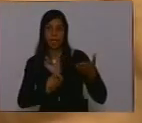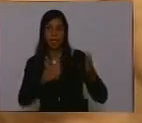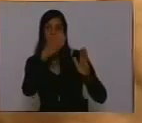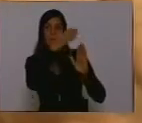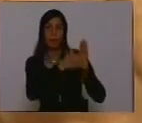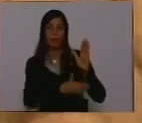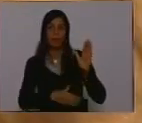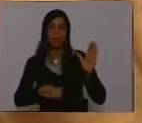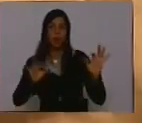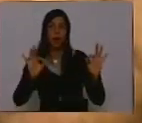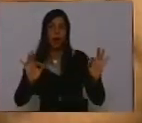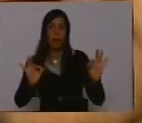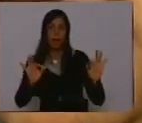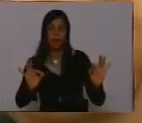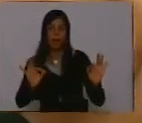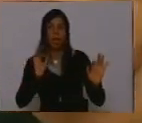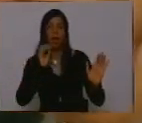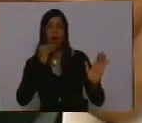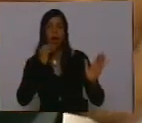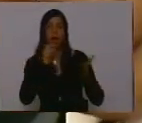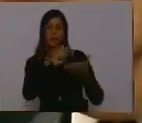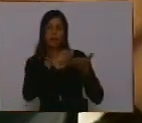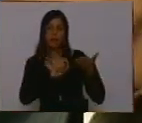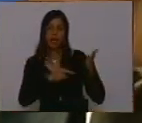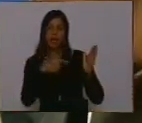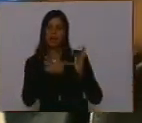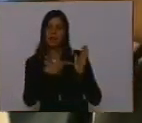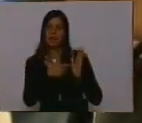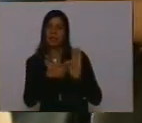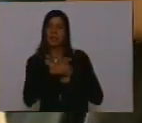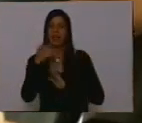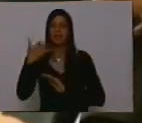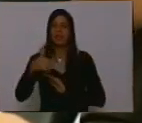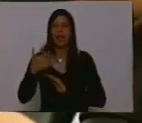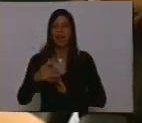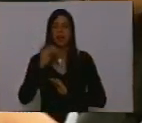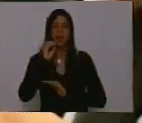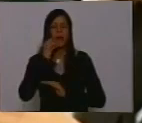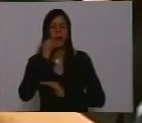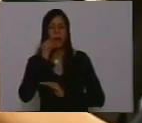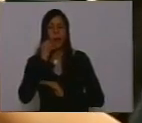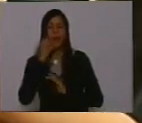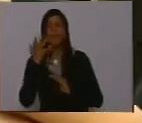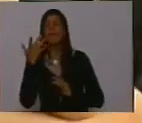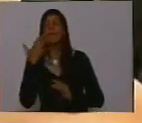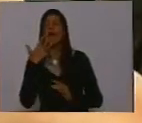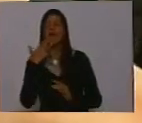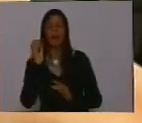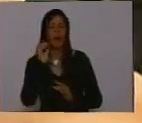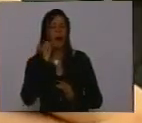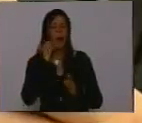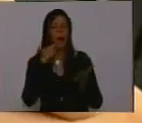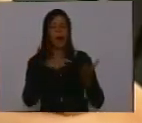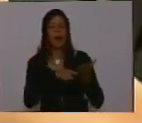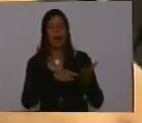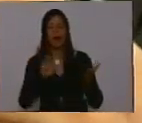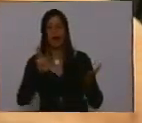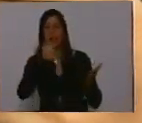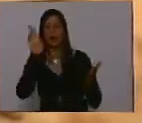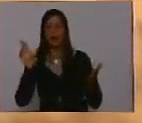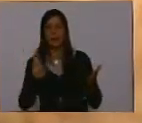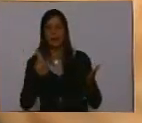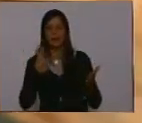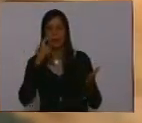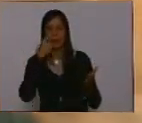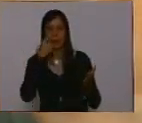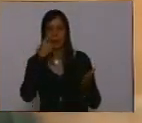constitucional para consagrar los derechos de la juventud, tales como el uso libre y consciente